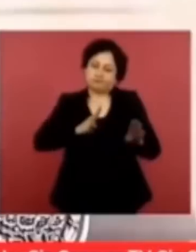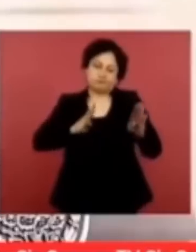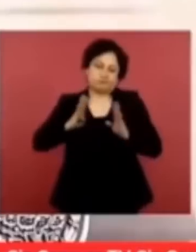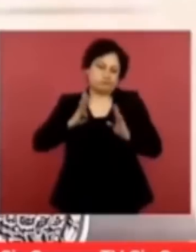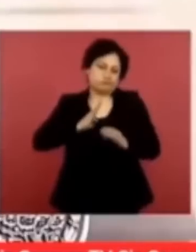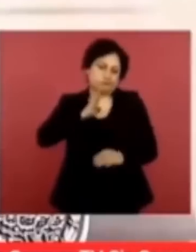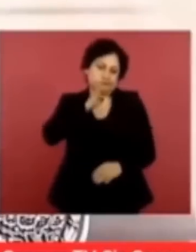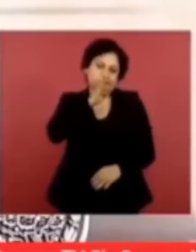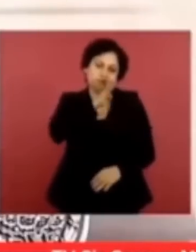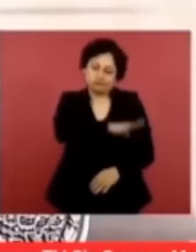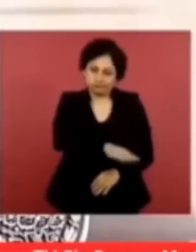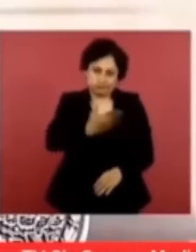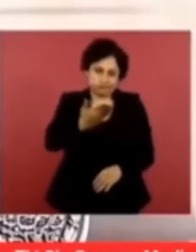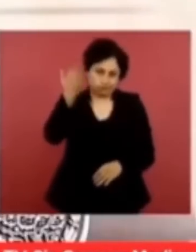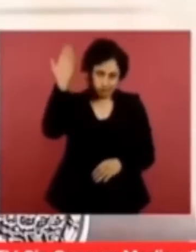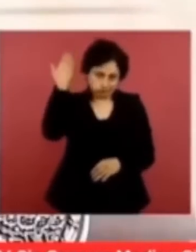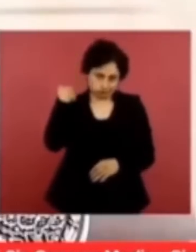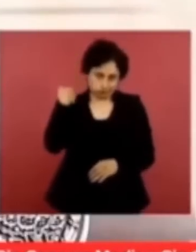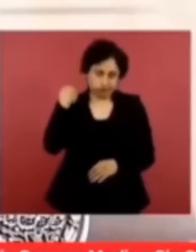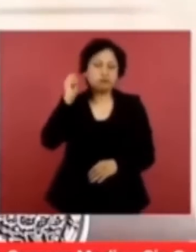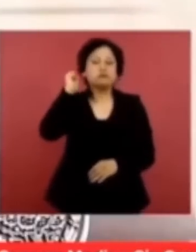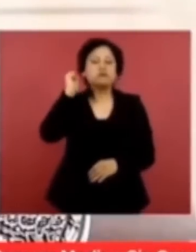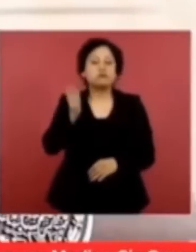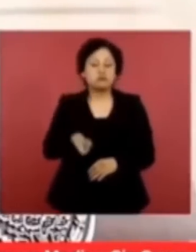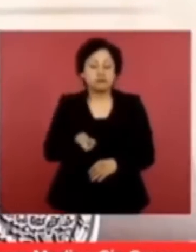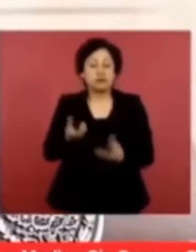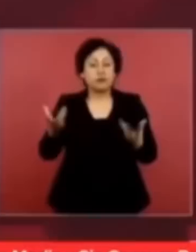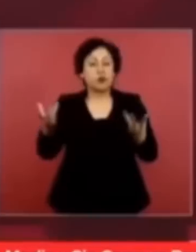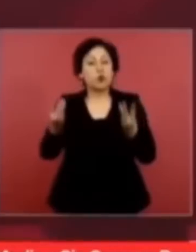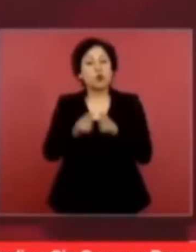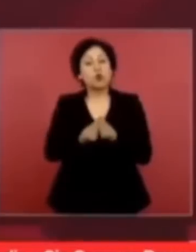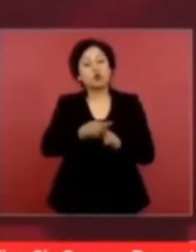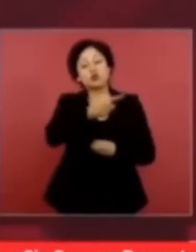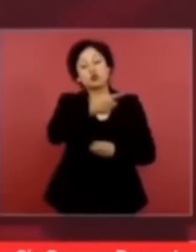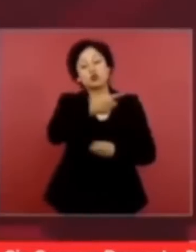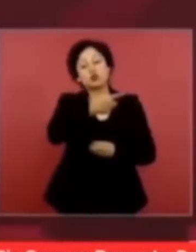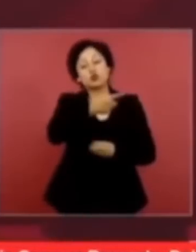encabezó con el apoyo del embajador de Estados Unidos,